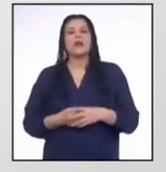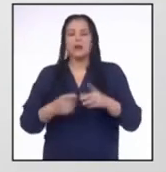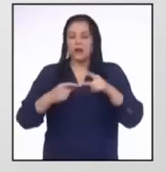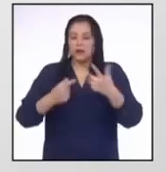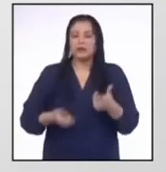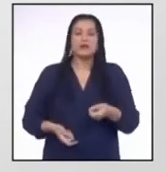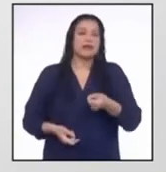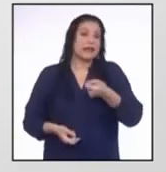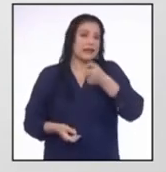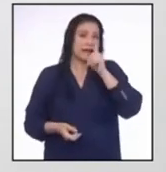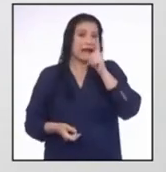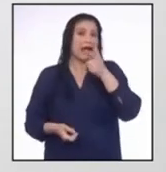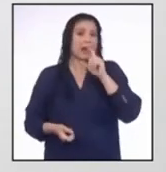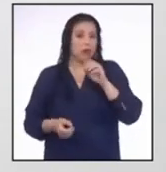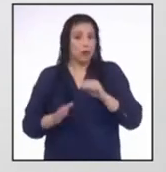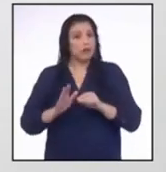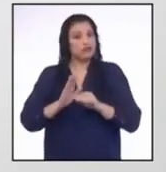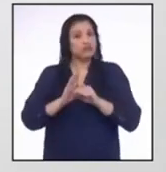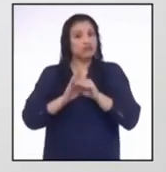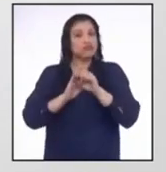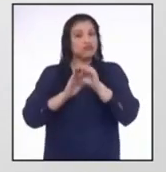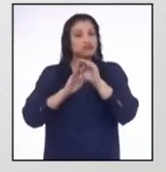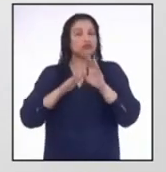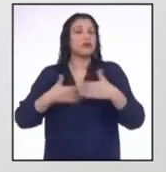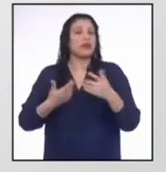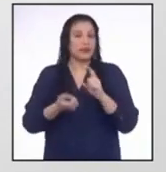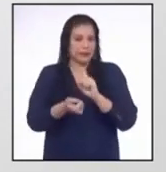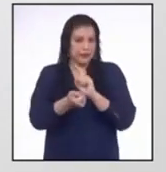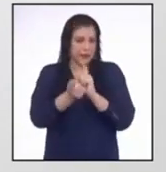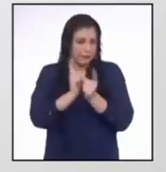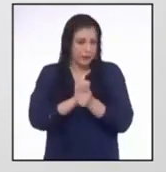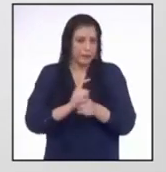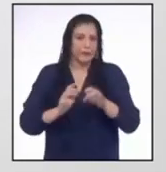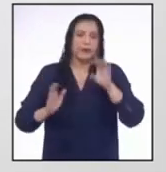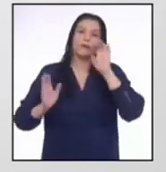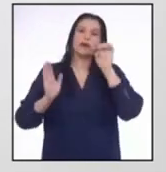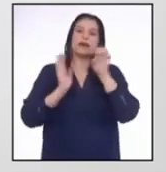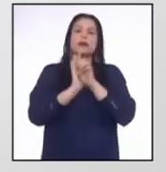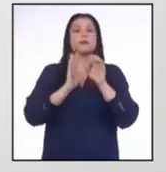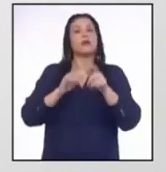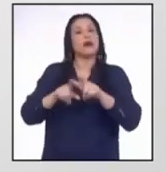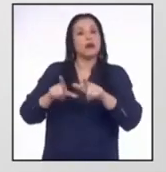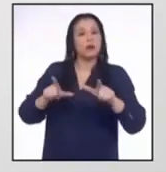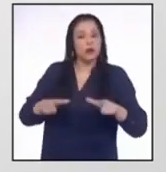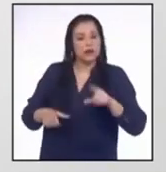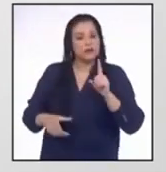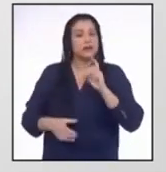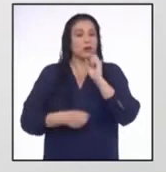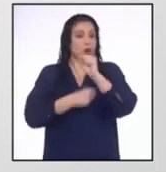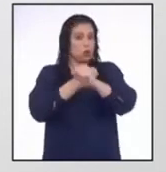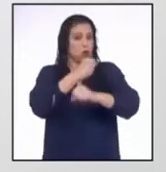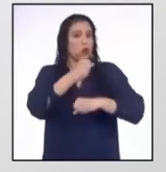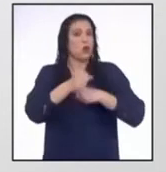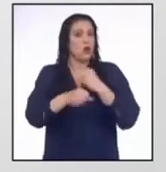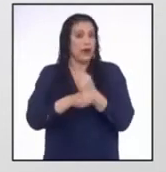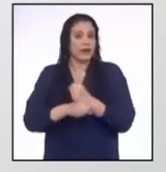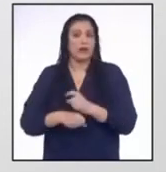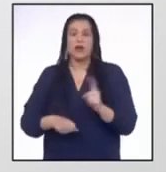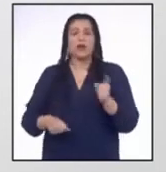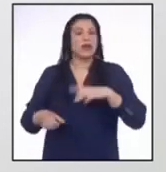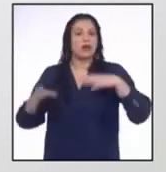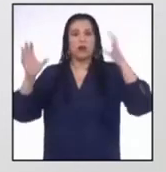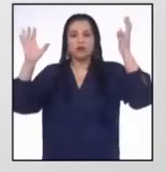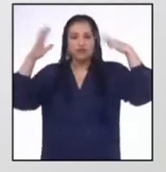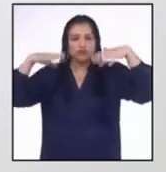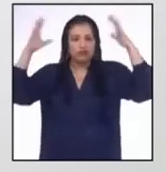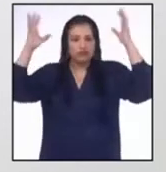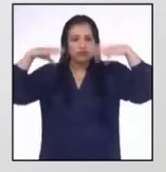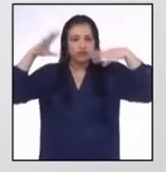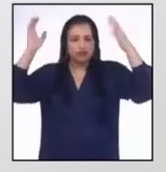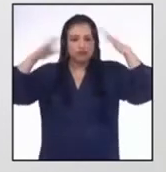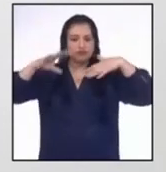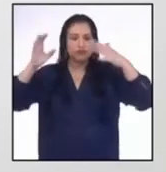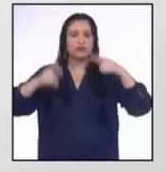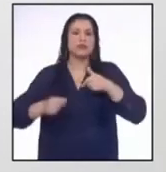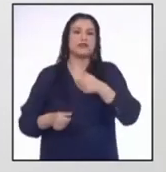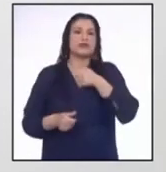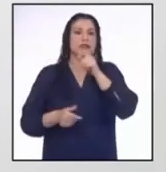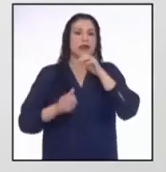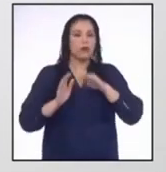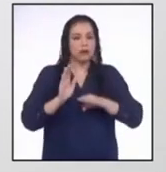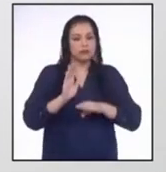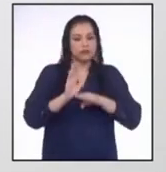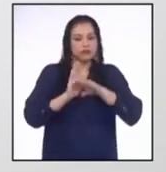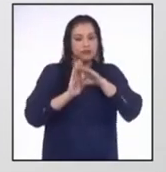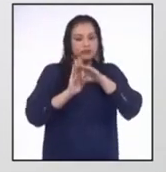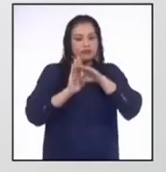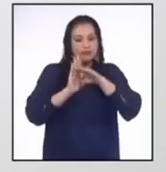los embalses puede variar. Por ejemplo, hay estaciones durante el año en que no llueve y el volumen del agua